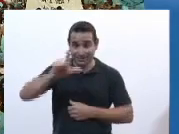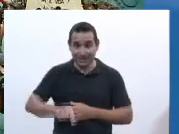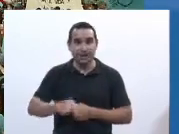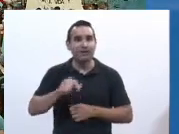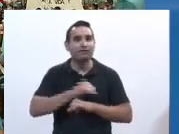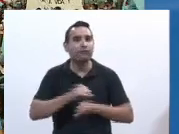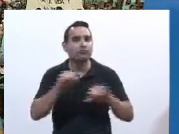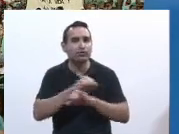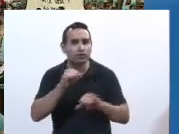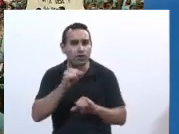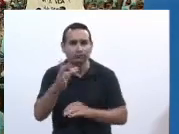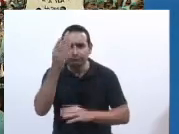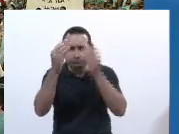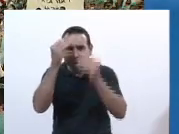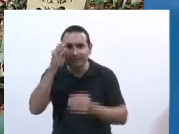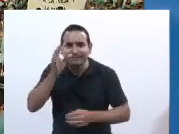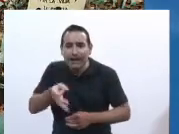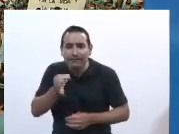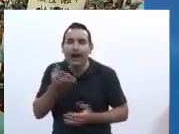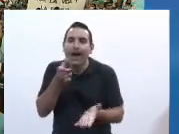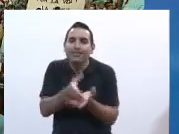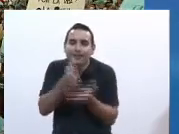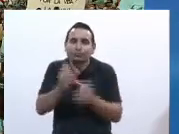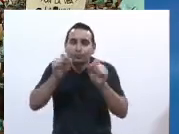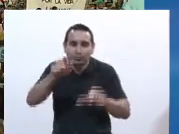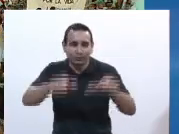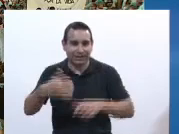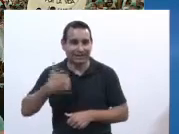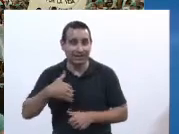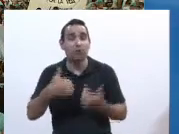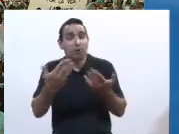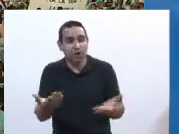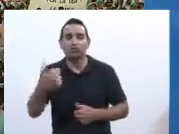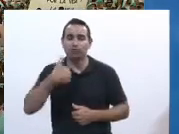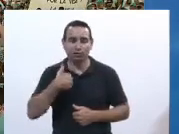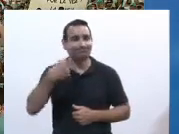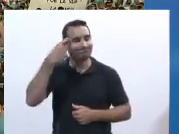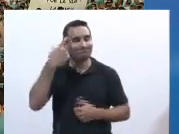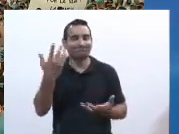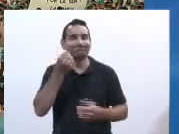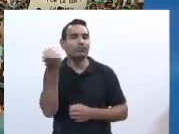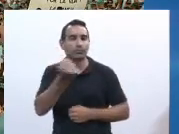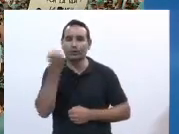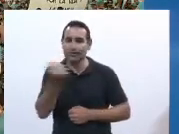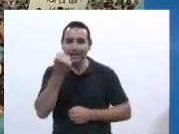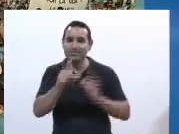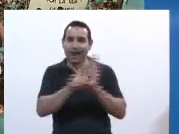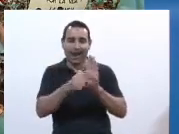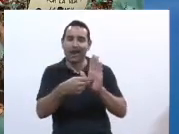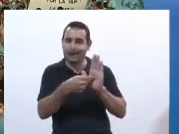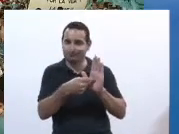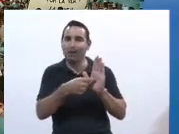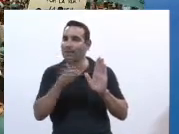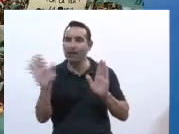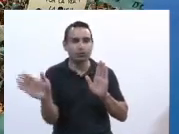y el saber sea también un derecho para los argentinos. Por ese motivo yo creo que es muy importante esta ley